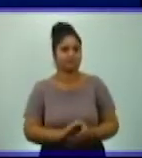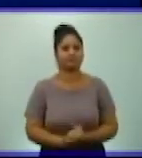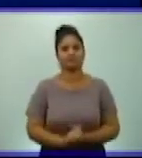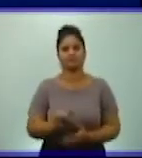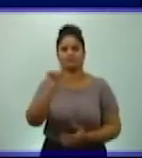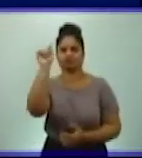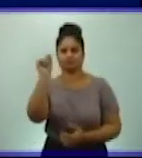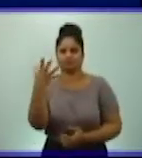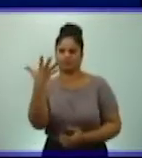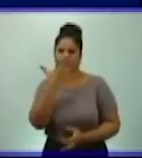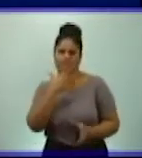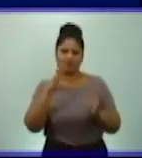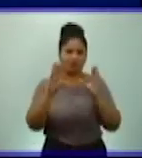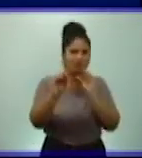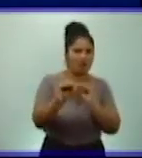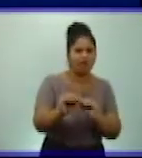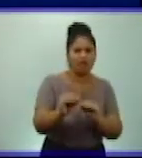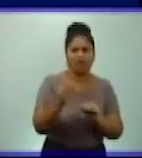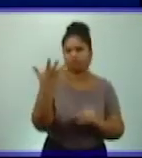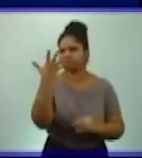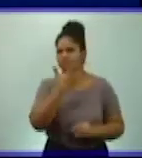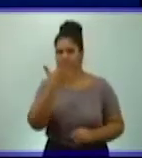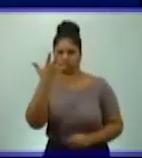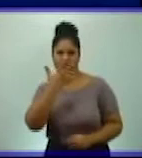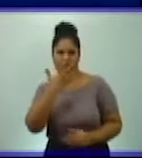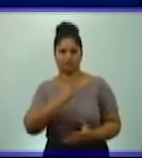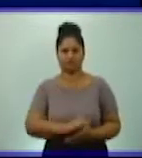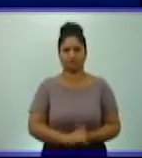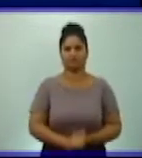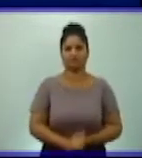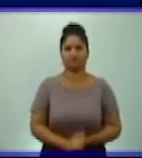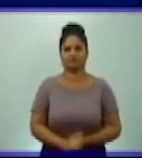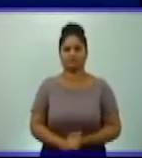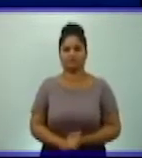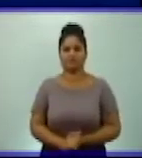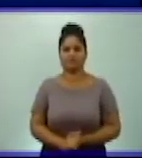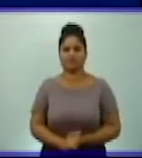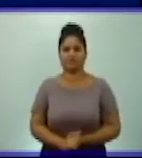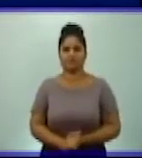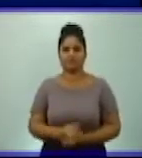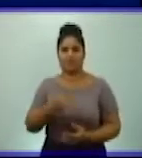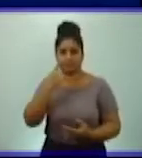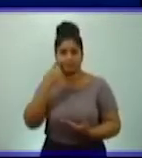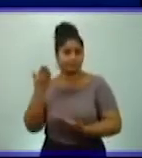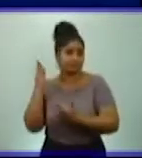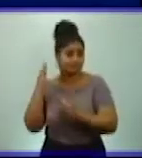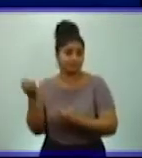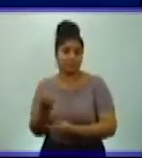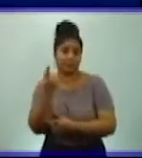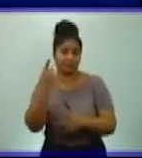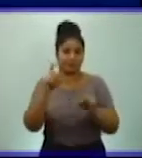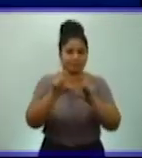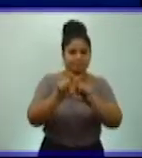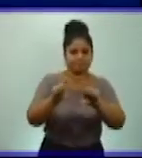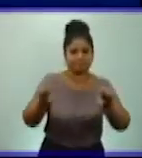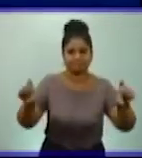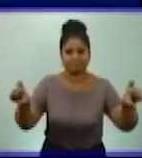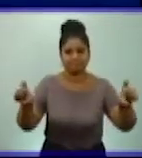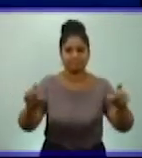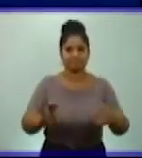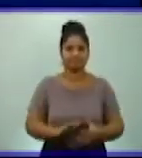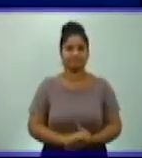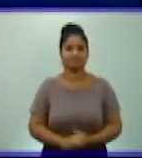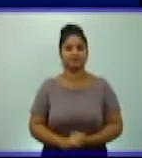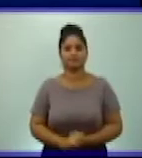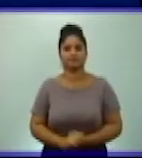poema? Fíjense que ahí yo les reproduzco la primera estrofa y vamos a ver con quién